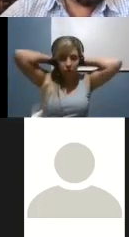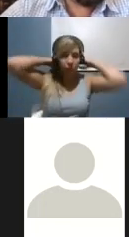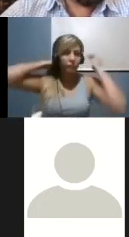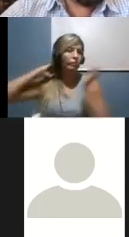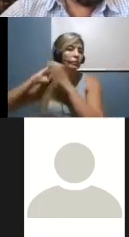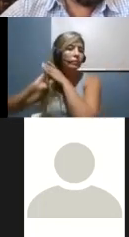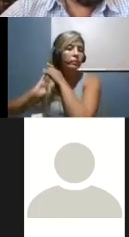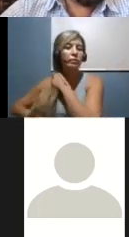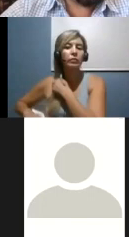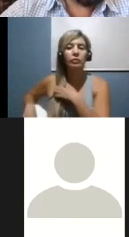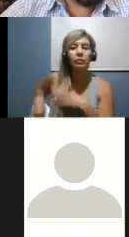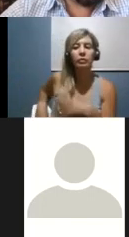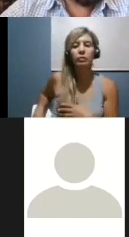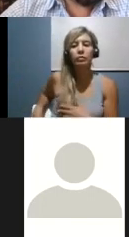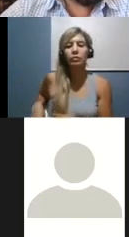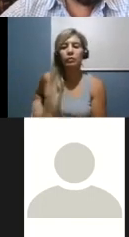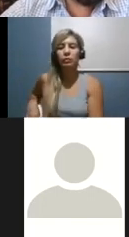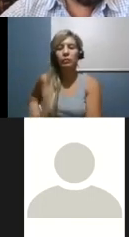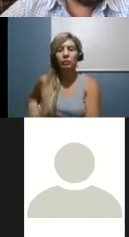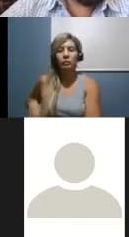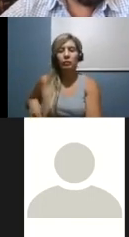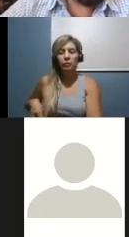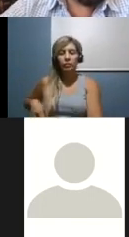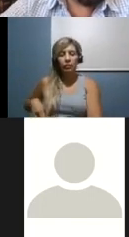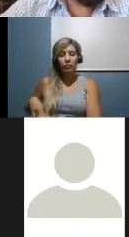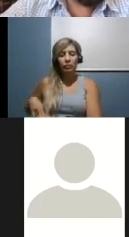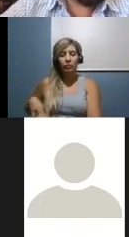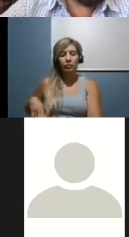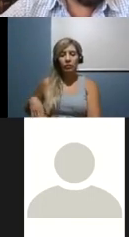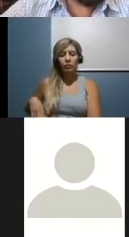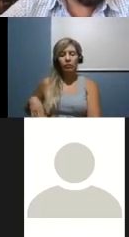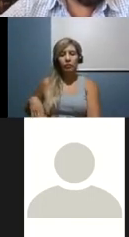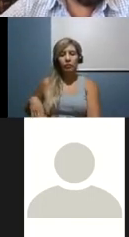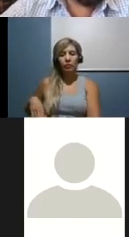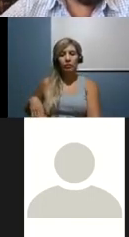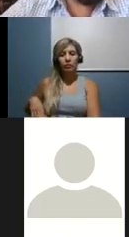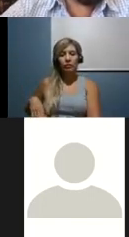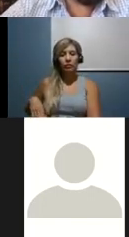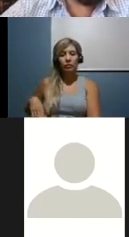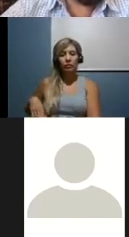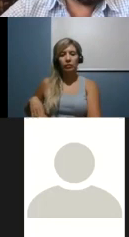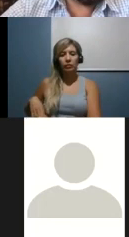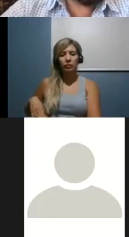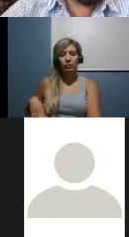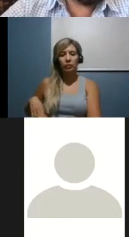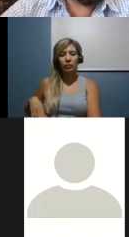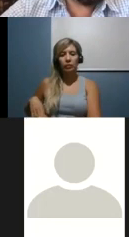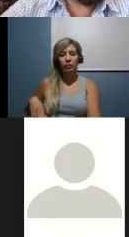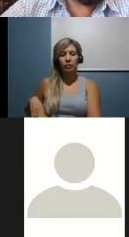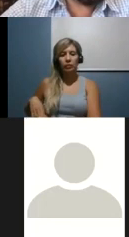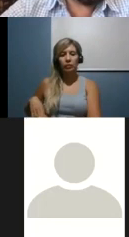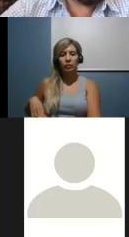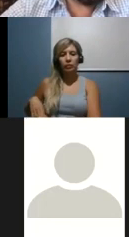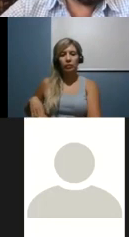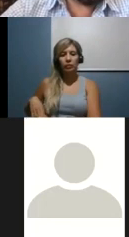¿Cómo ofrezco seguridad, contención, empatía, en pleno proceso de cambio? Esta otra característica tiene que ver con gestionar